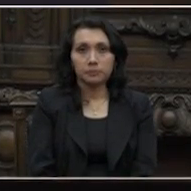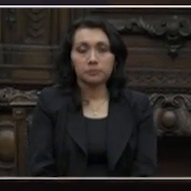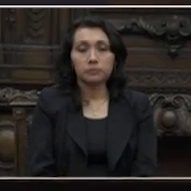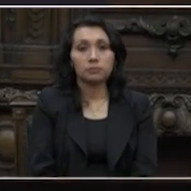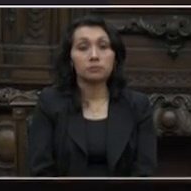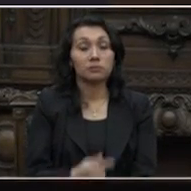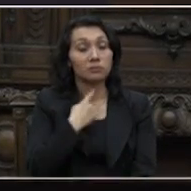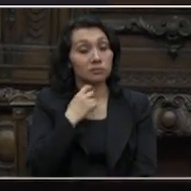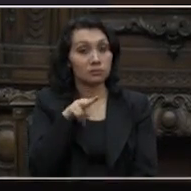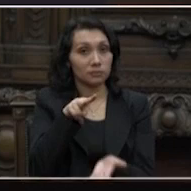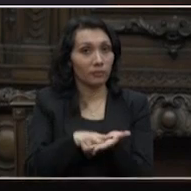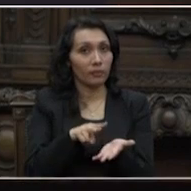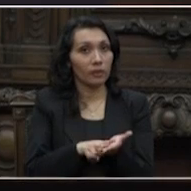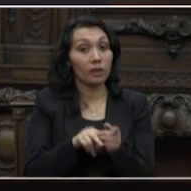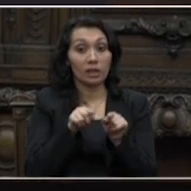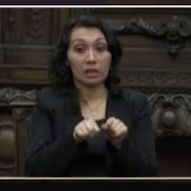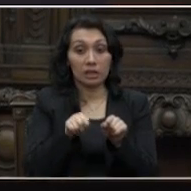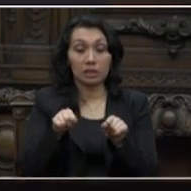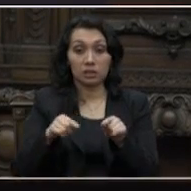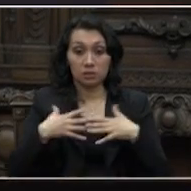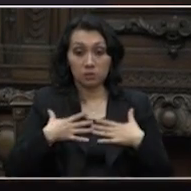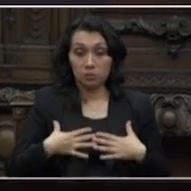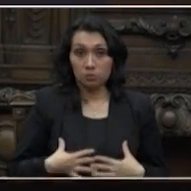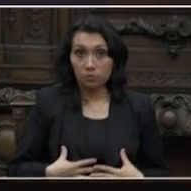Lo que es cierto es que estos